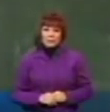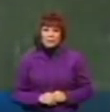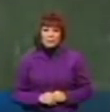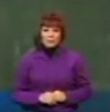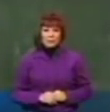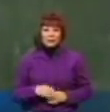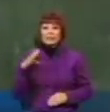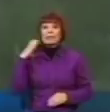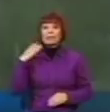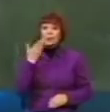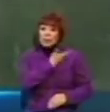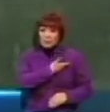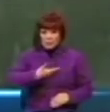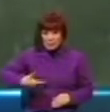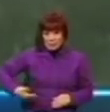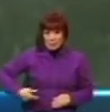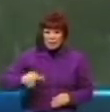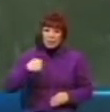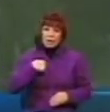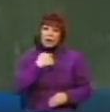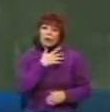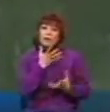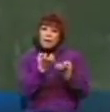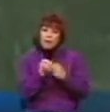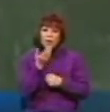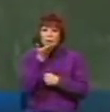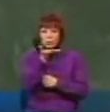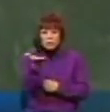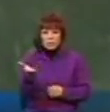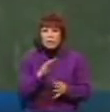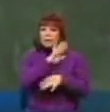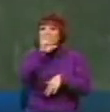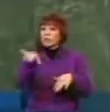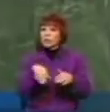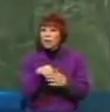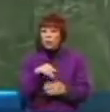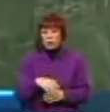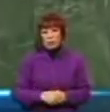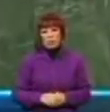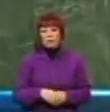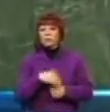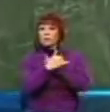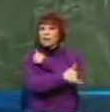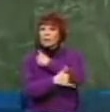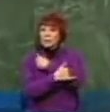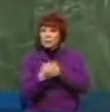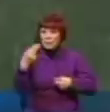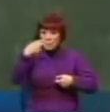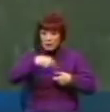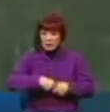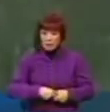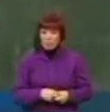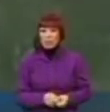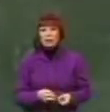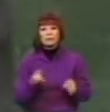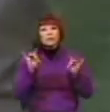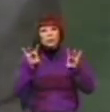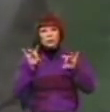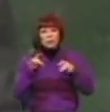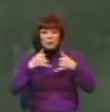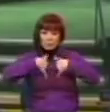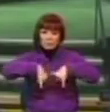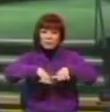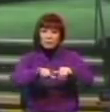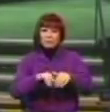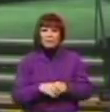Y señora presidenta, le deseo a usted y a todos los estados miembros todo el éxito mientras nos esforzamos por lograr los sueños